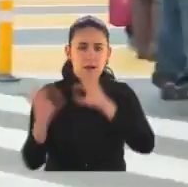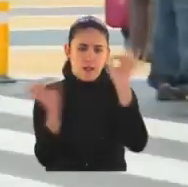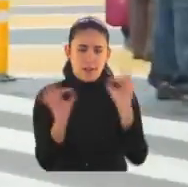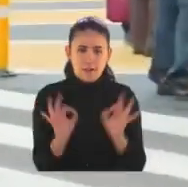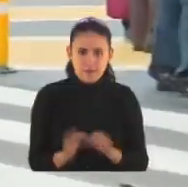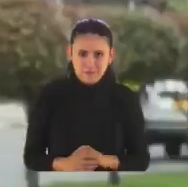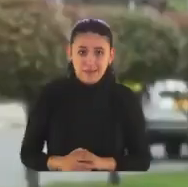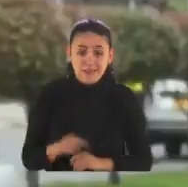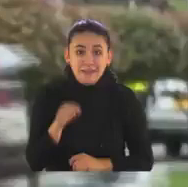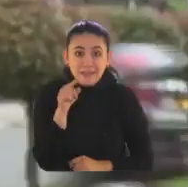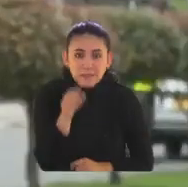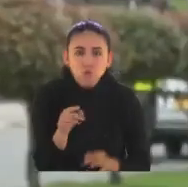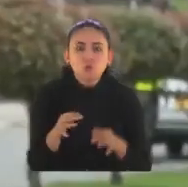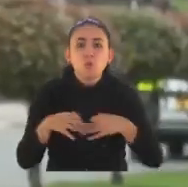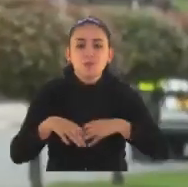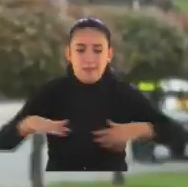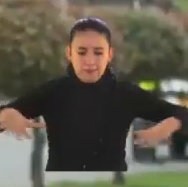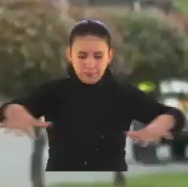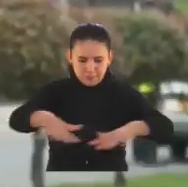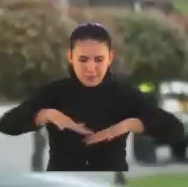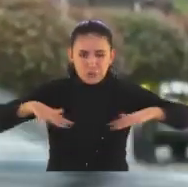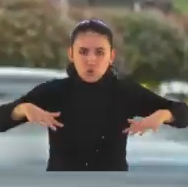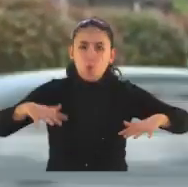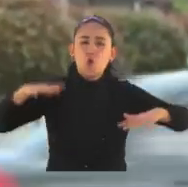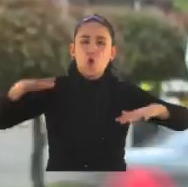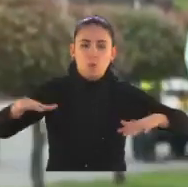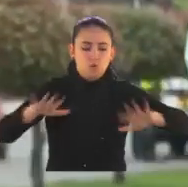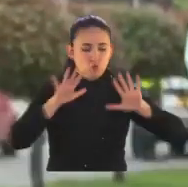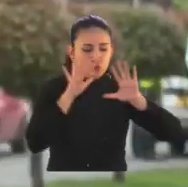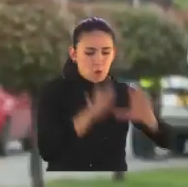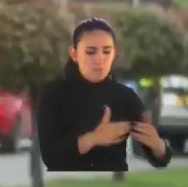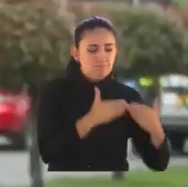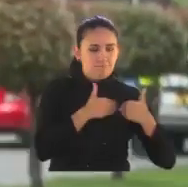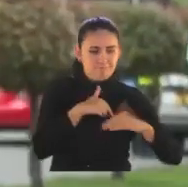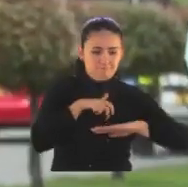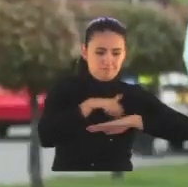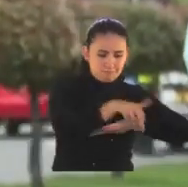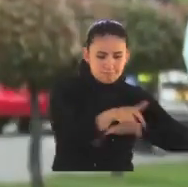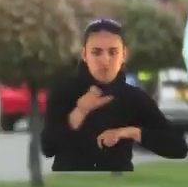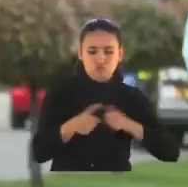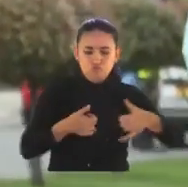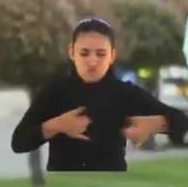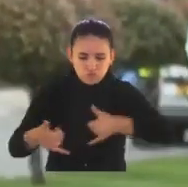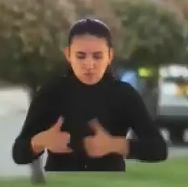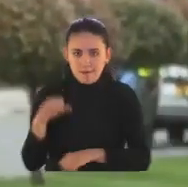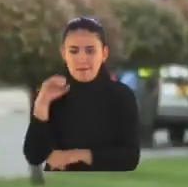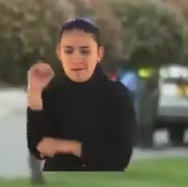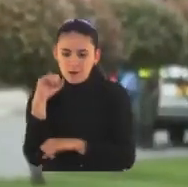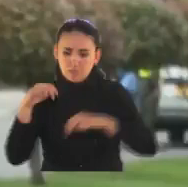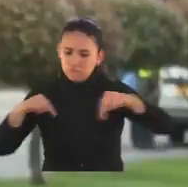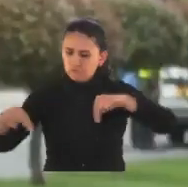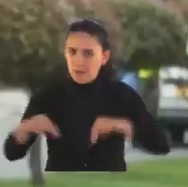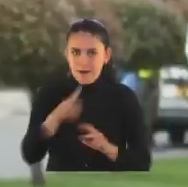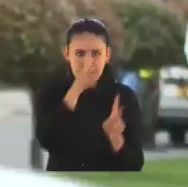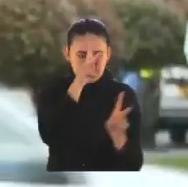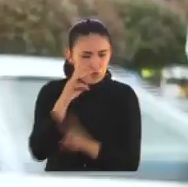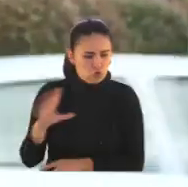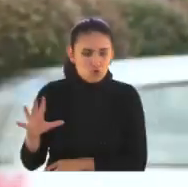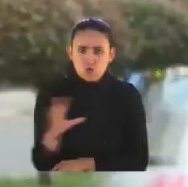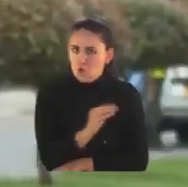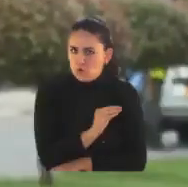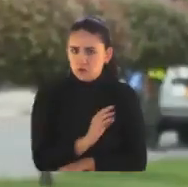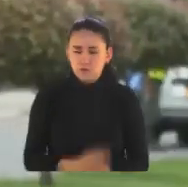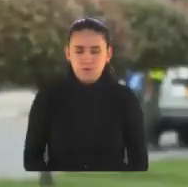poder organizar el espacio público para que todos tengamos la misma posibilidad de movernos tranquilamente. Peatones,